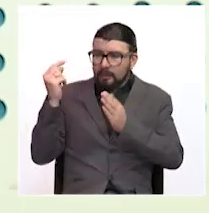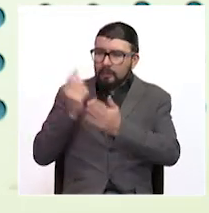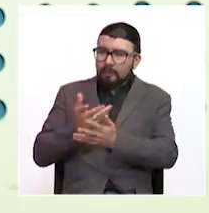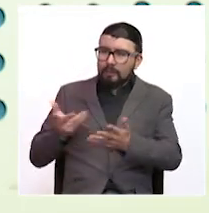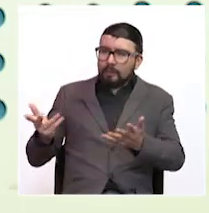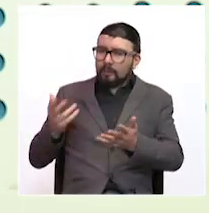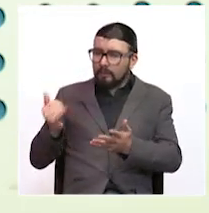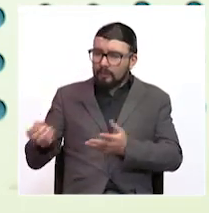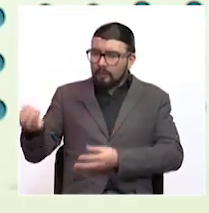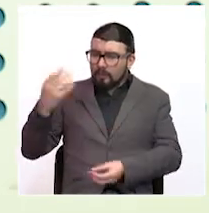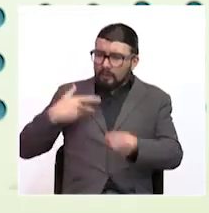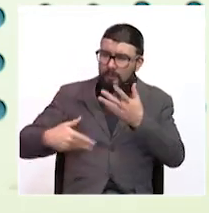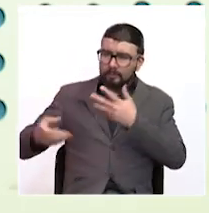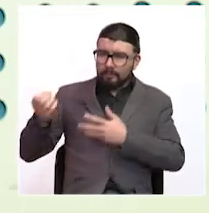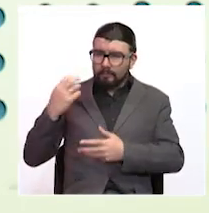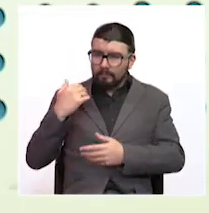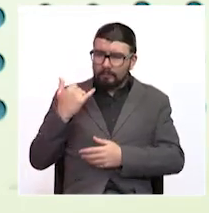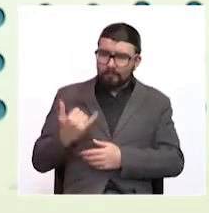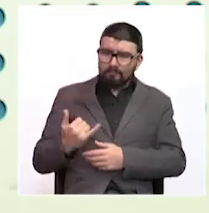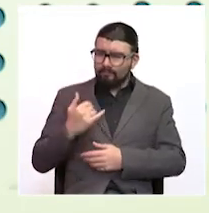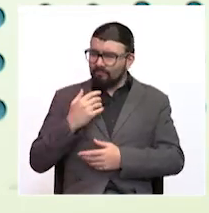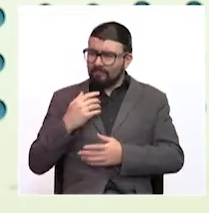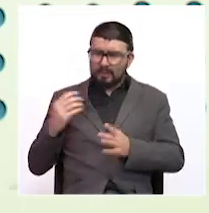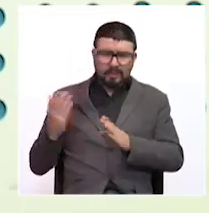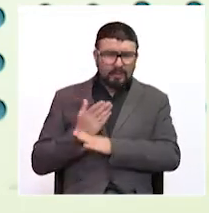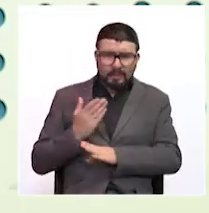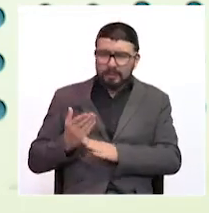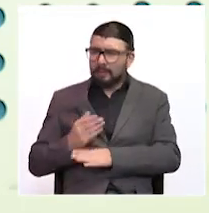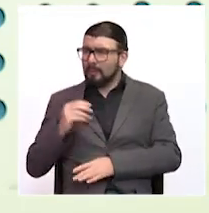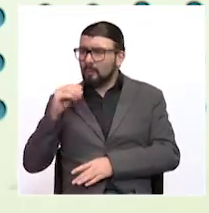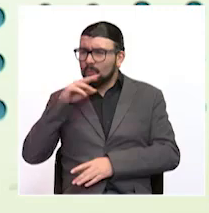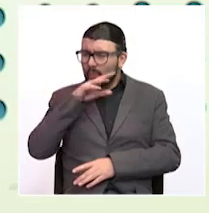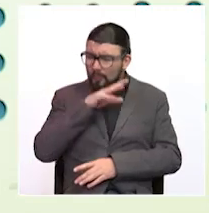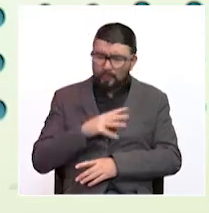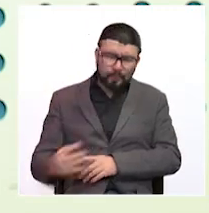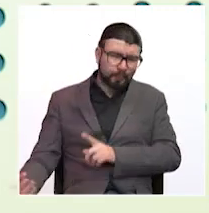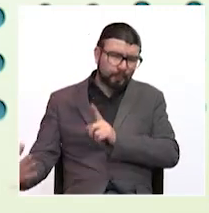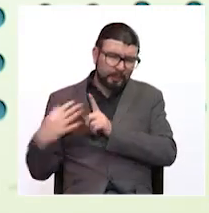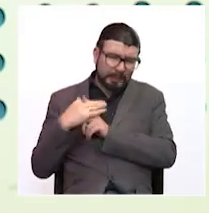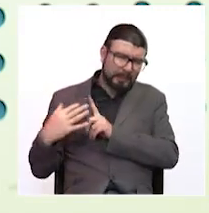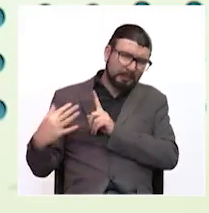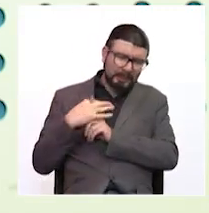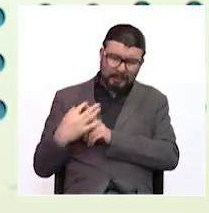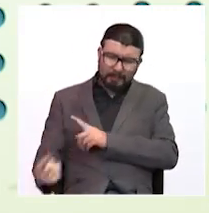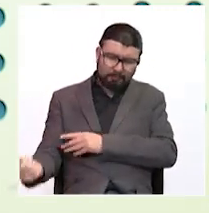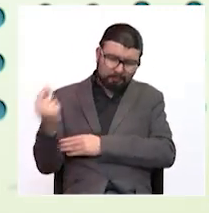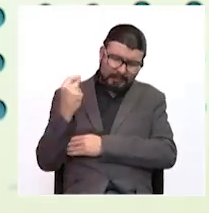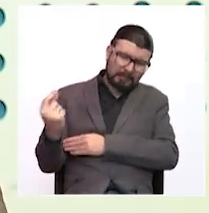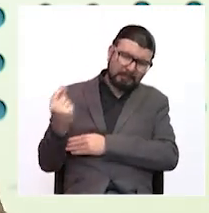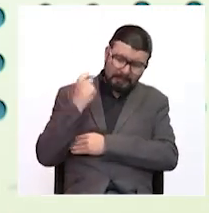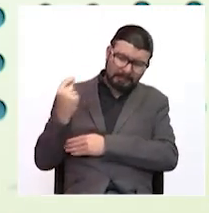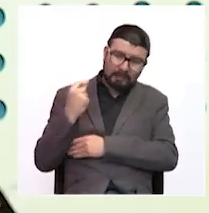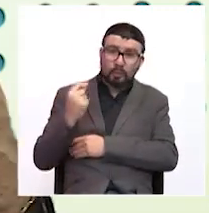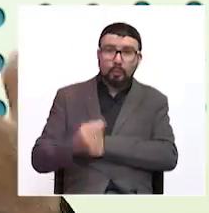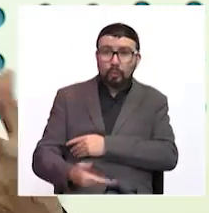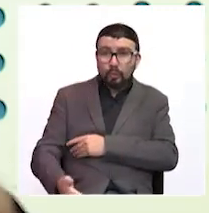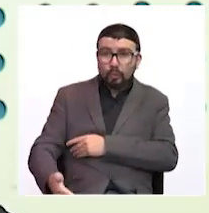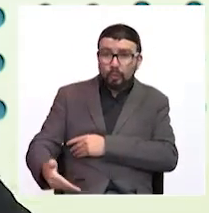desdén de gestos de agresividad verbal física comportamental o